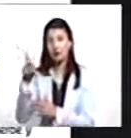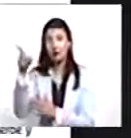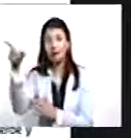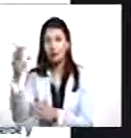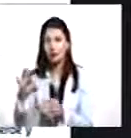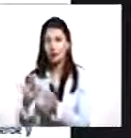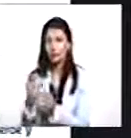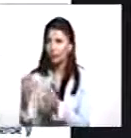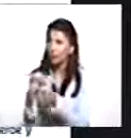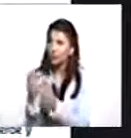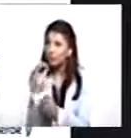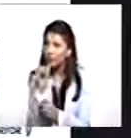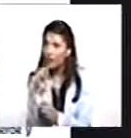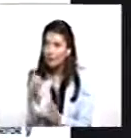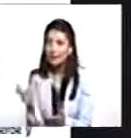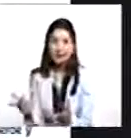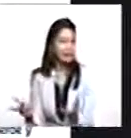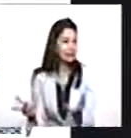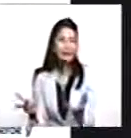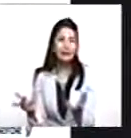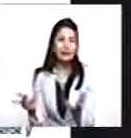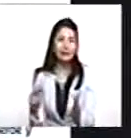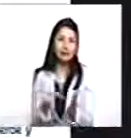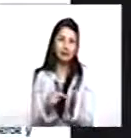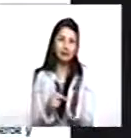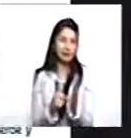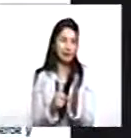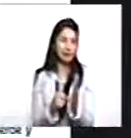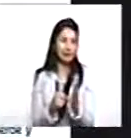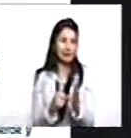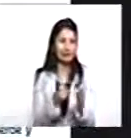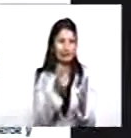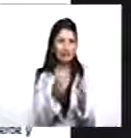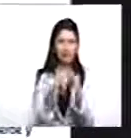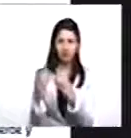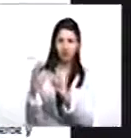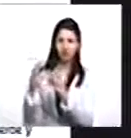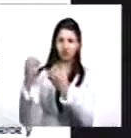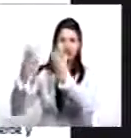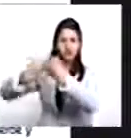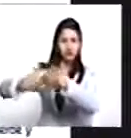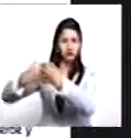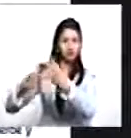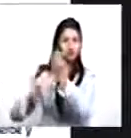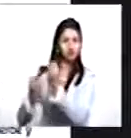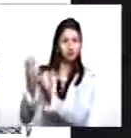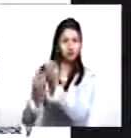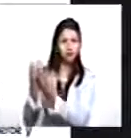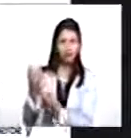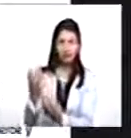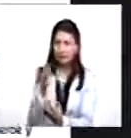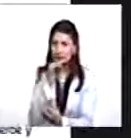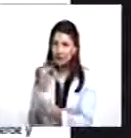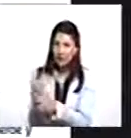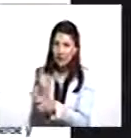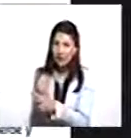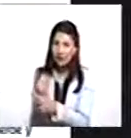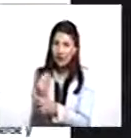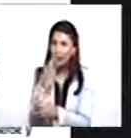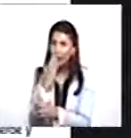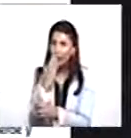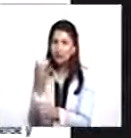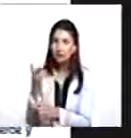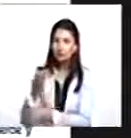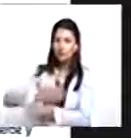generar energía, pues lo que estamos viendo es que estas generadoras térmicas no están usando gas, pero empiezan a usar